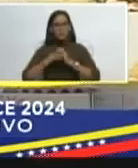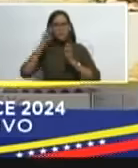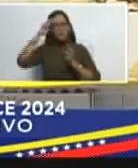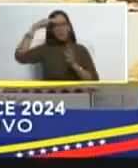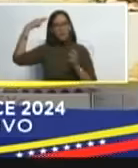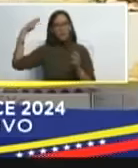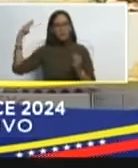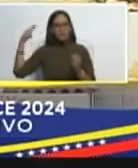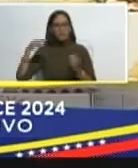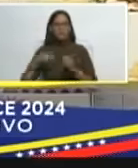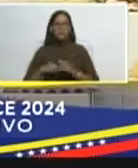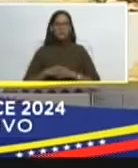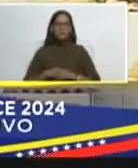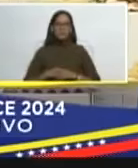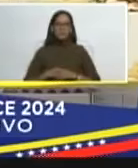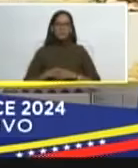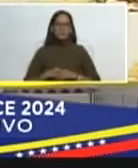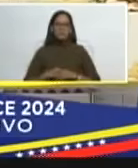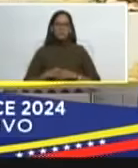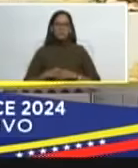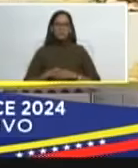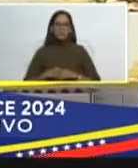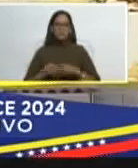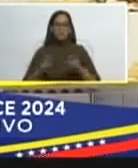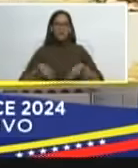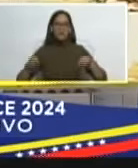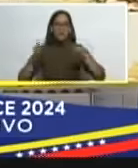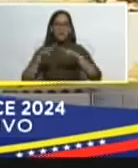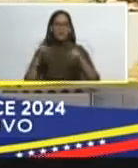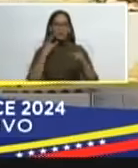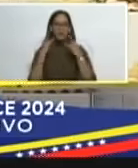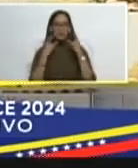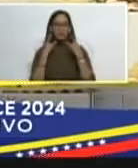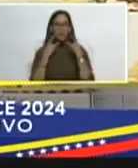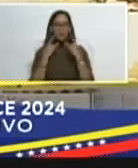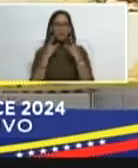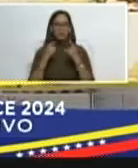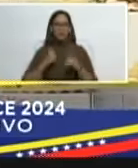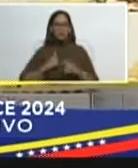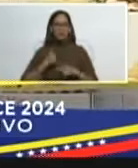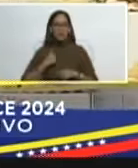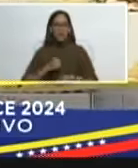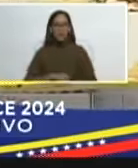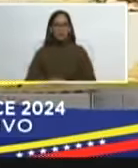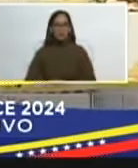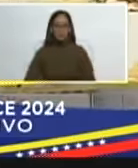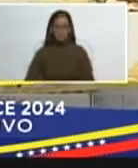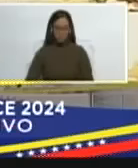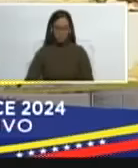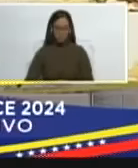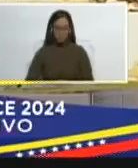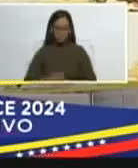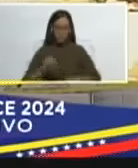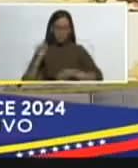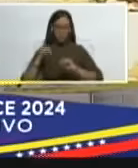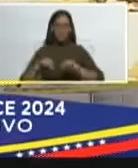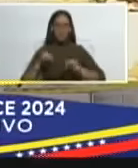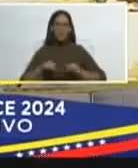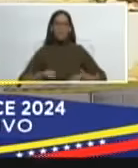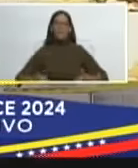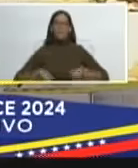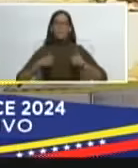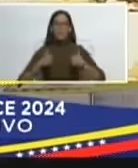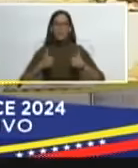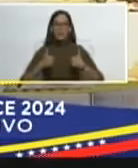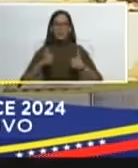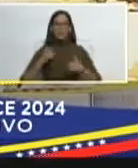reflexión, de valores y de acción. Cristianos. Y hoy más cristianos que nunca. Se